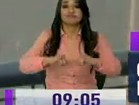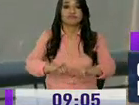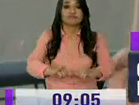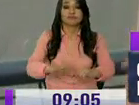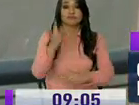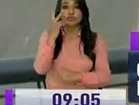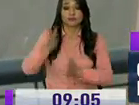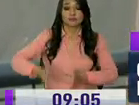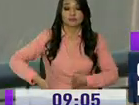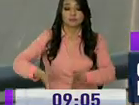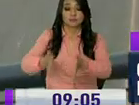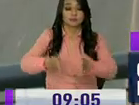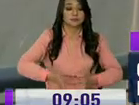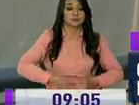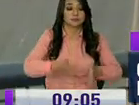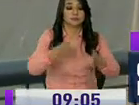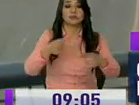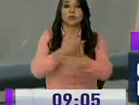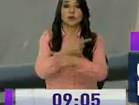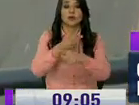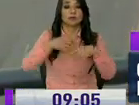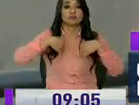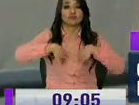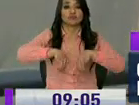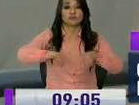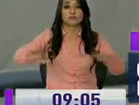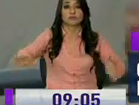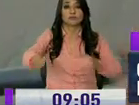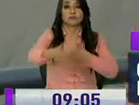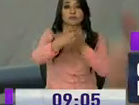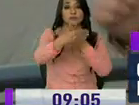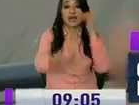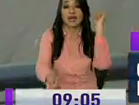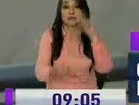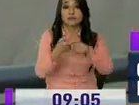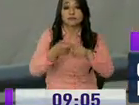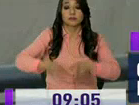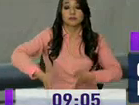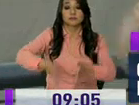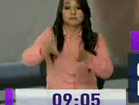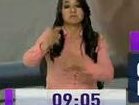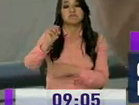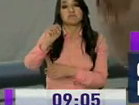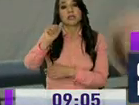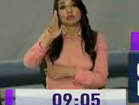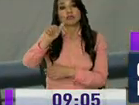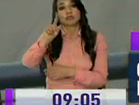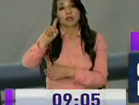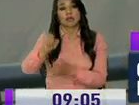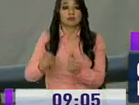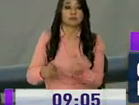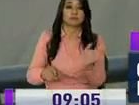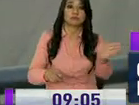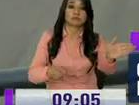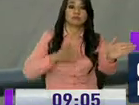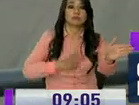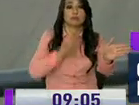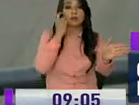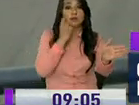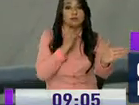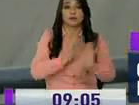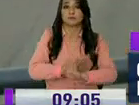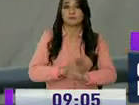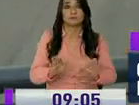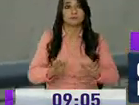dos carriles de esta, la avenida Morán Valverde, cerrados hacia la avenida Maldonado, pero también hacia la Simón Bolívar.